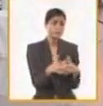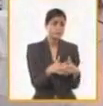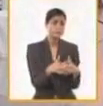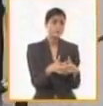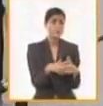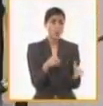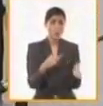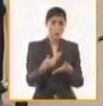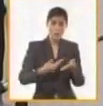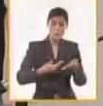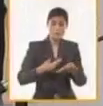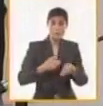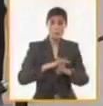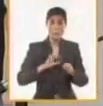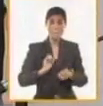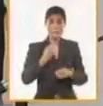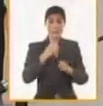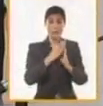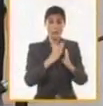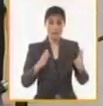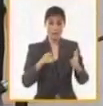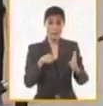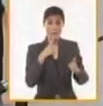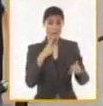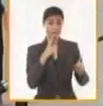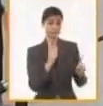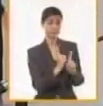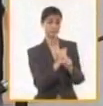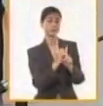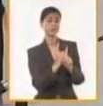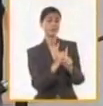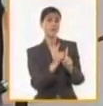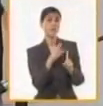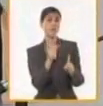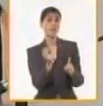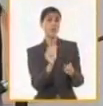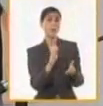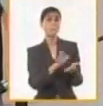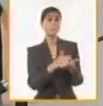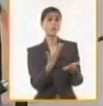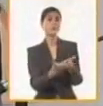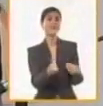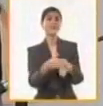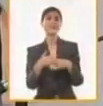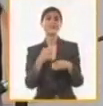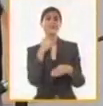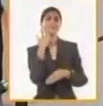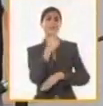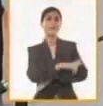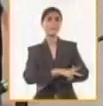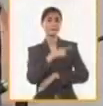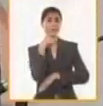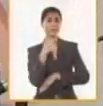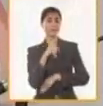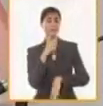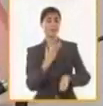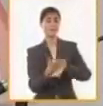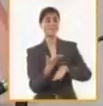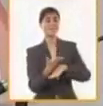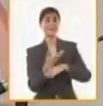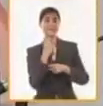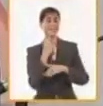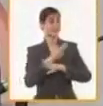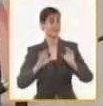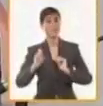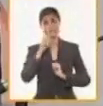que después de este primer contacto, después de, por ejemplo, propuestas por parte de Rusia de un cese al fuego momentáneo por el